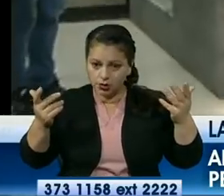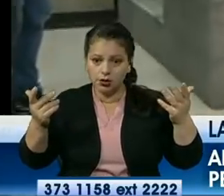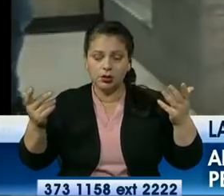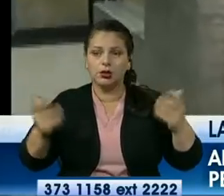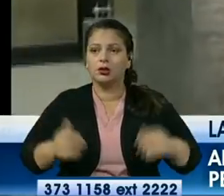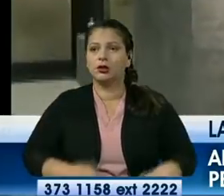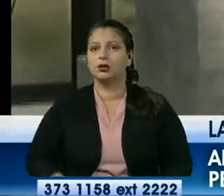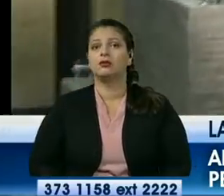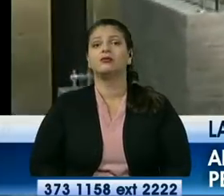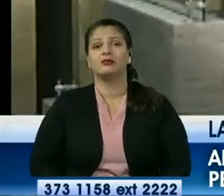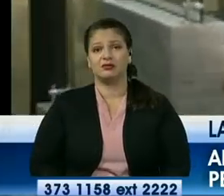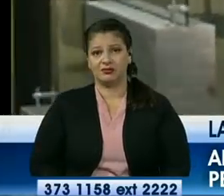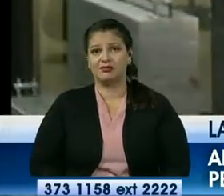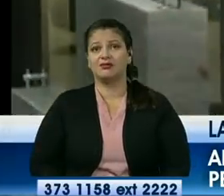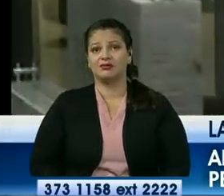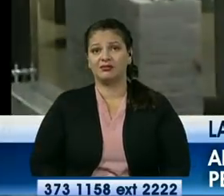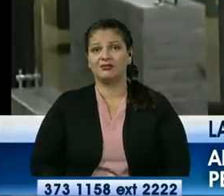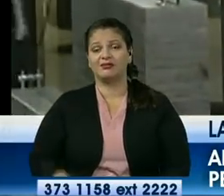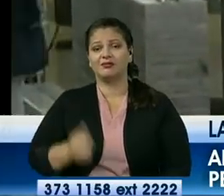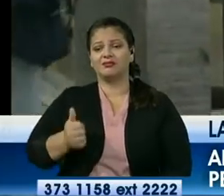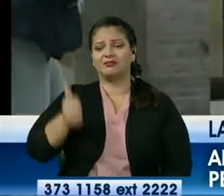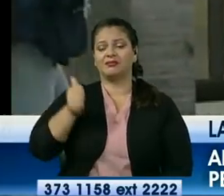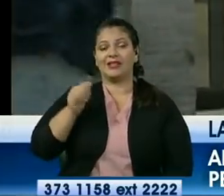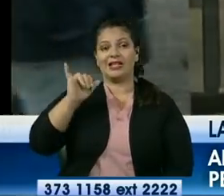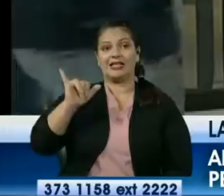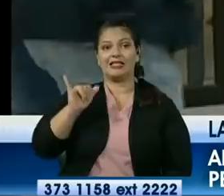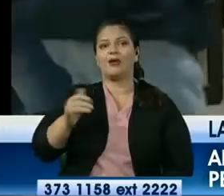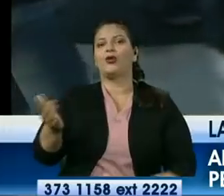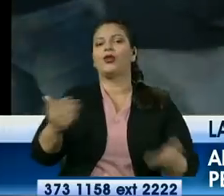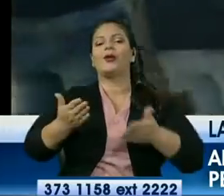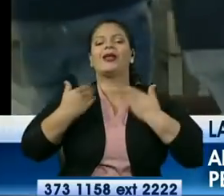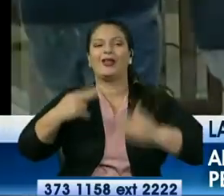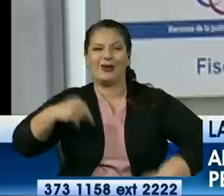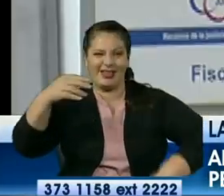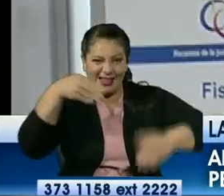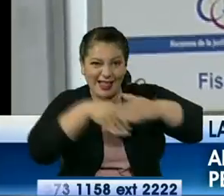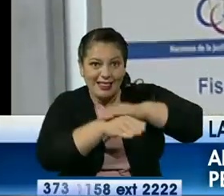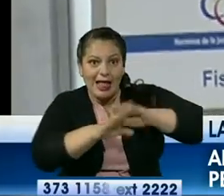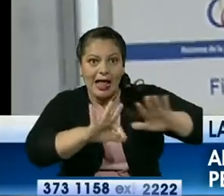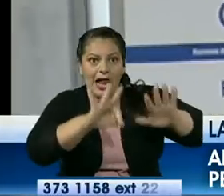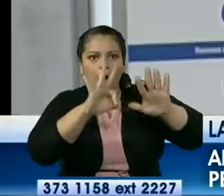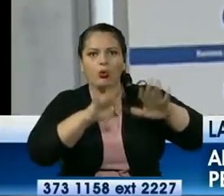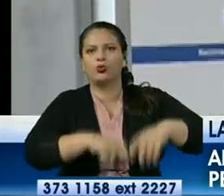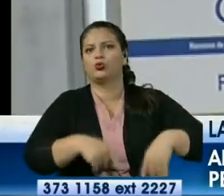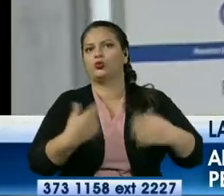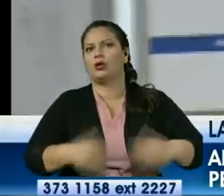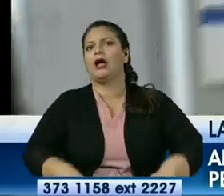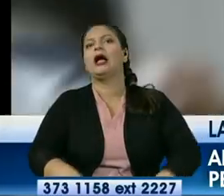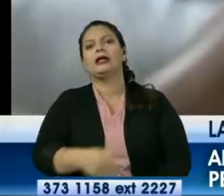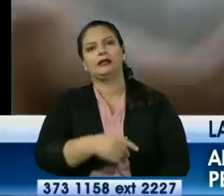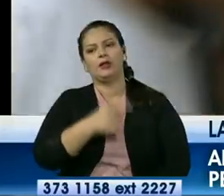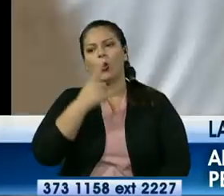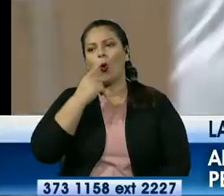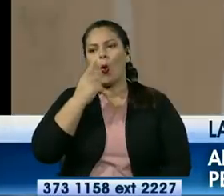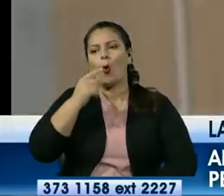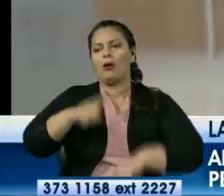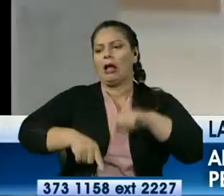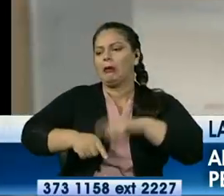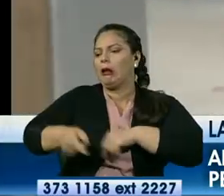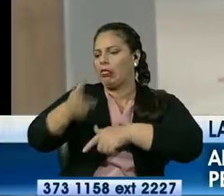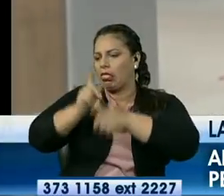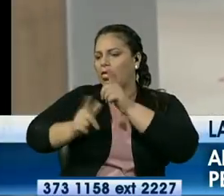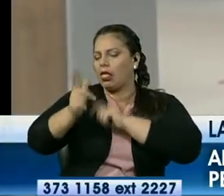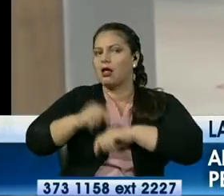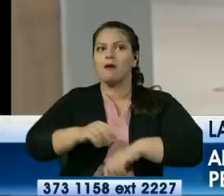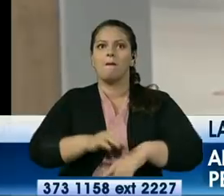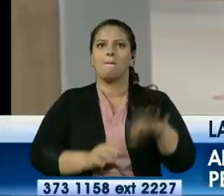sábado en el sector de la entrada de la 8 en Guayaquil. El herido fue llevado por familiares